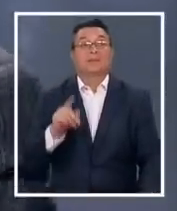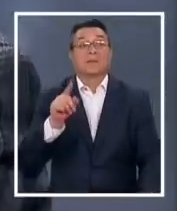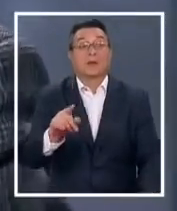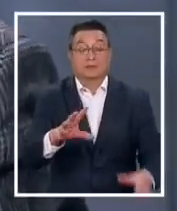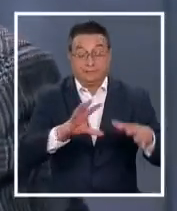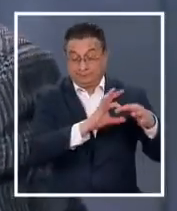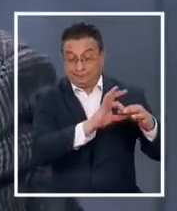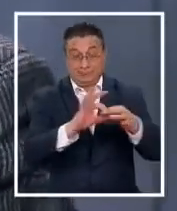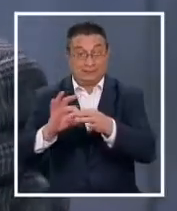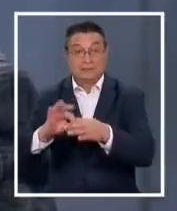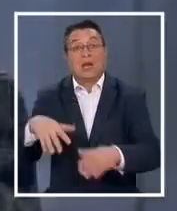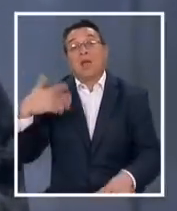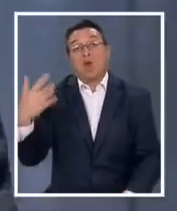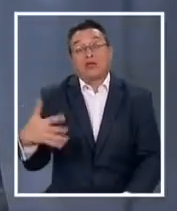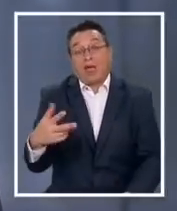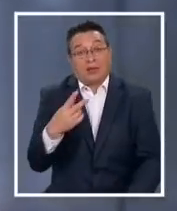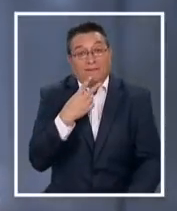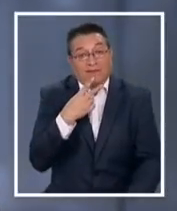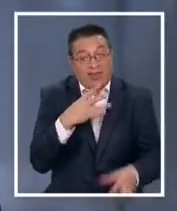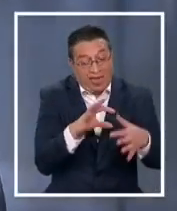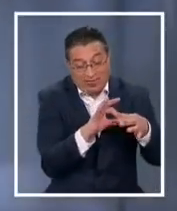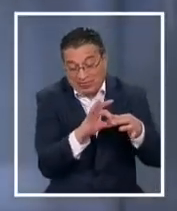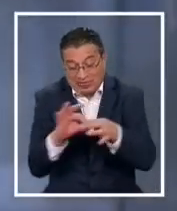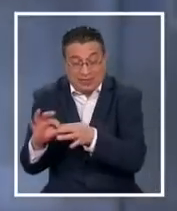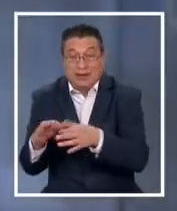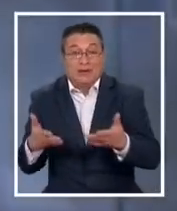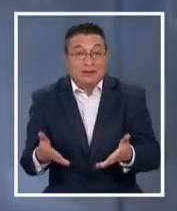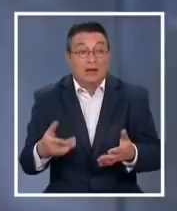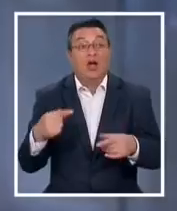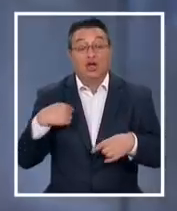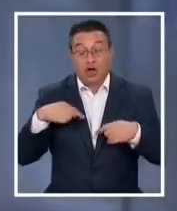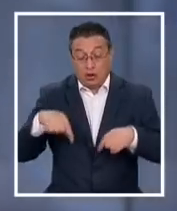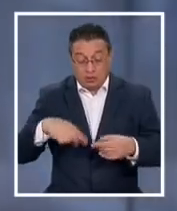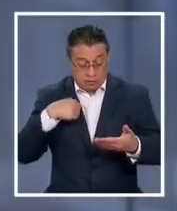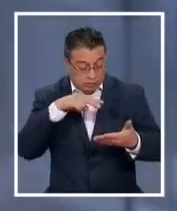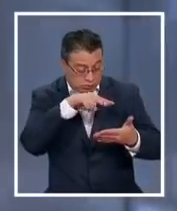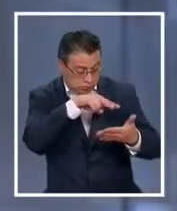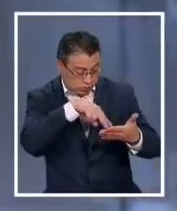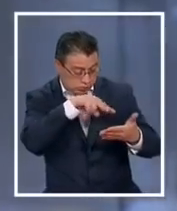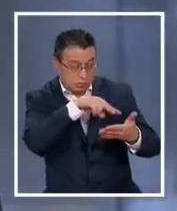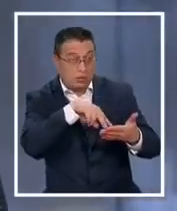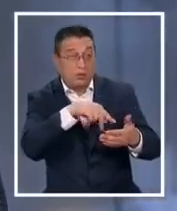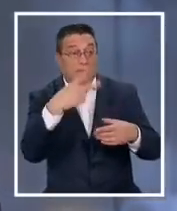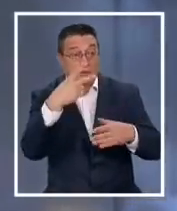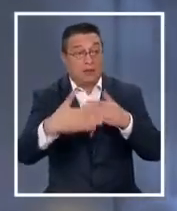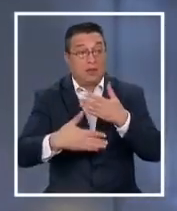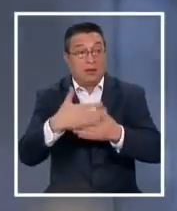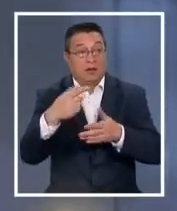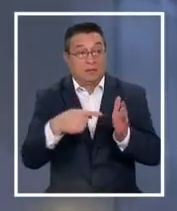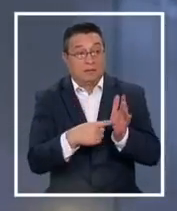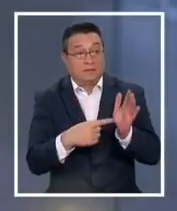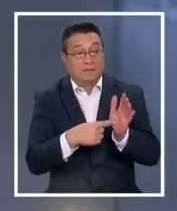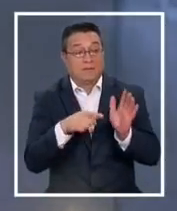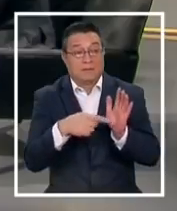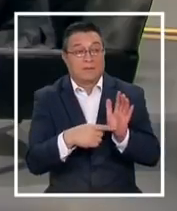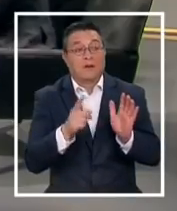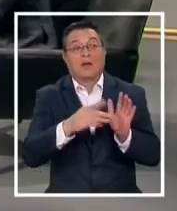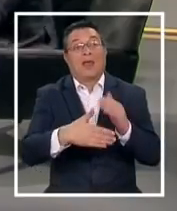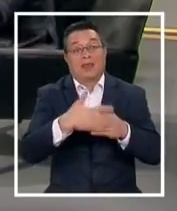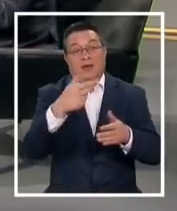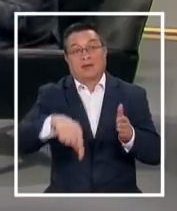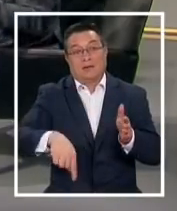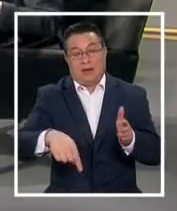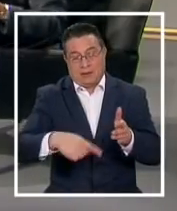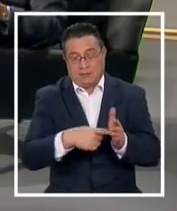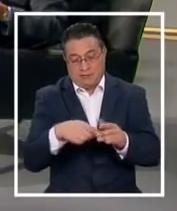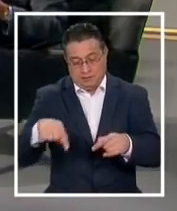El contexto fundamental es la vida. Entonces, cuando yo hoy día leo, traje el diario, ¿eh? No, la verdad es que el diario es de acá, güey.